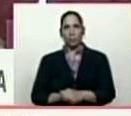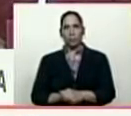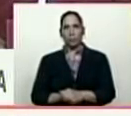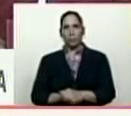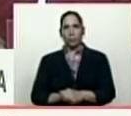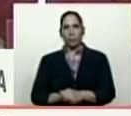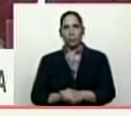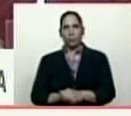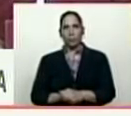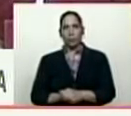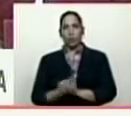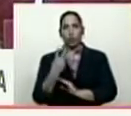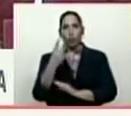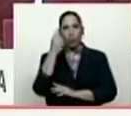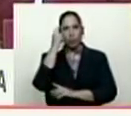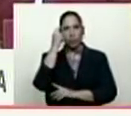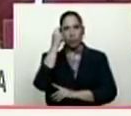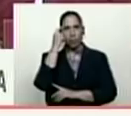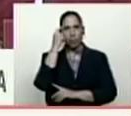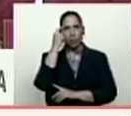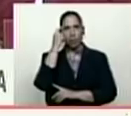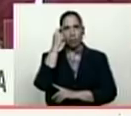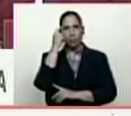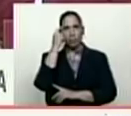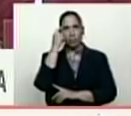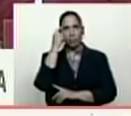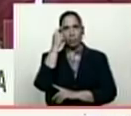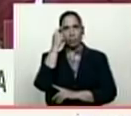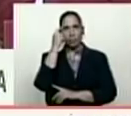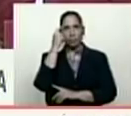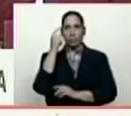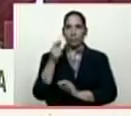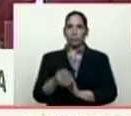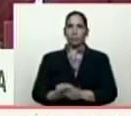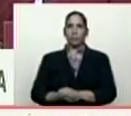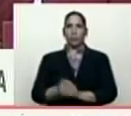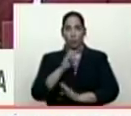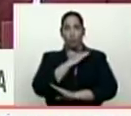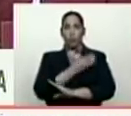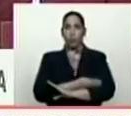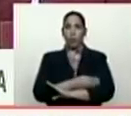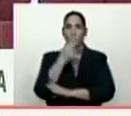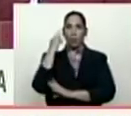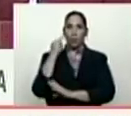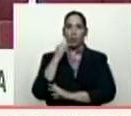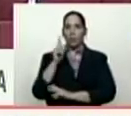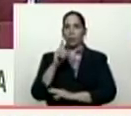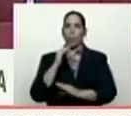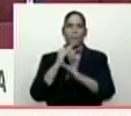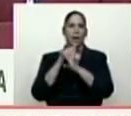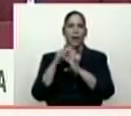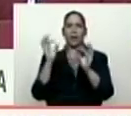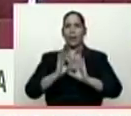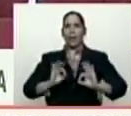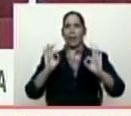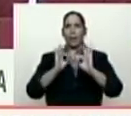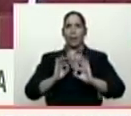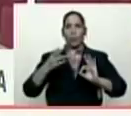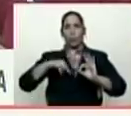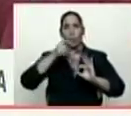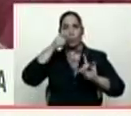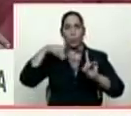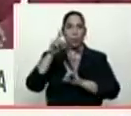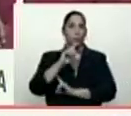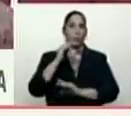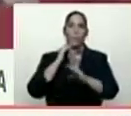los pertrechos pasando 2 días. ¡Qué valiente! A Bolívar no lo paraba nadie. A nuestro pueblo hoy